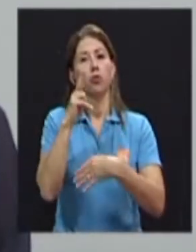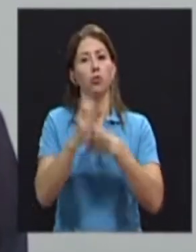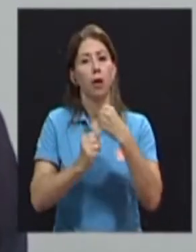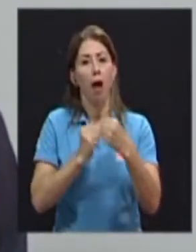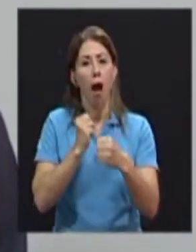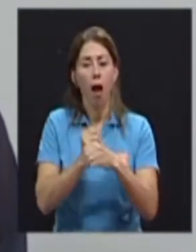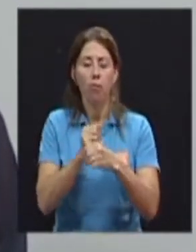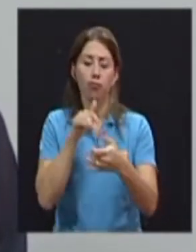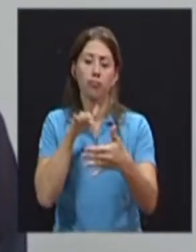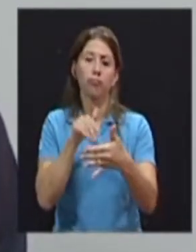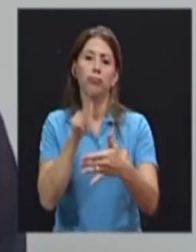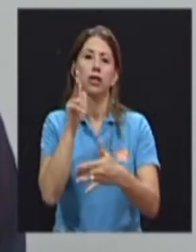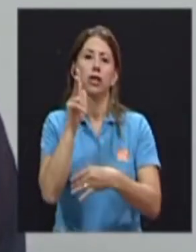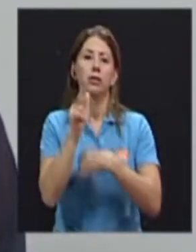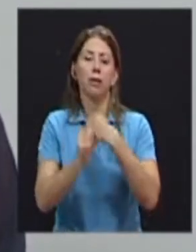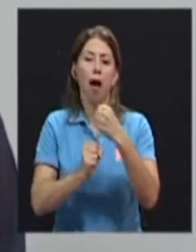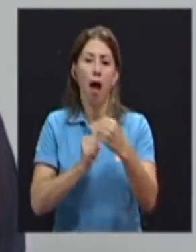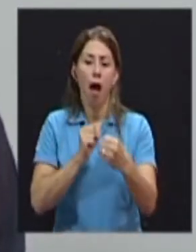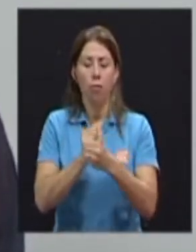los